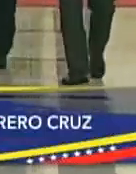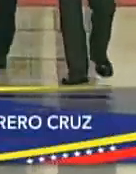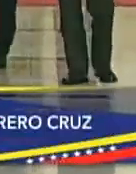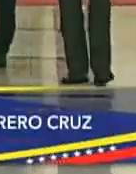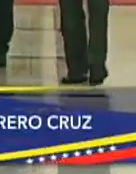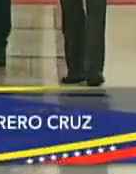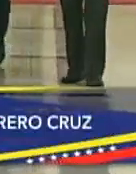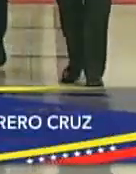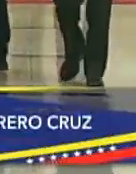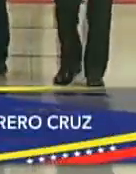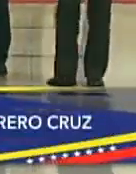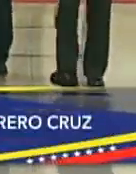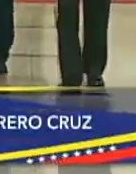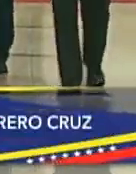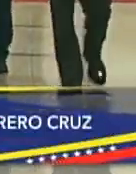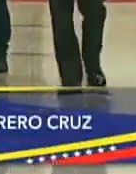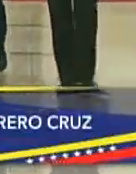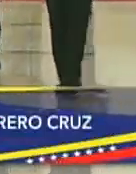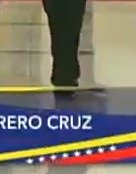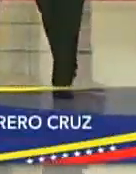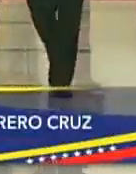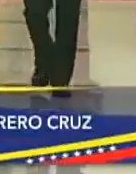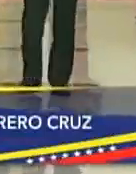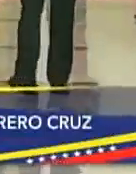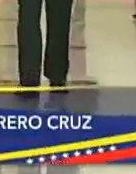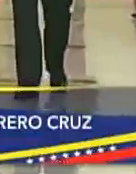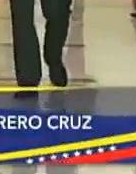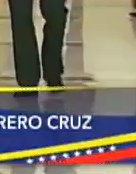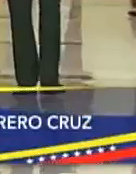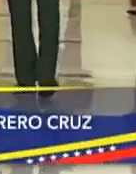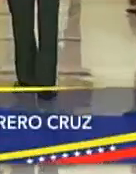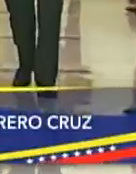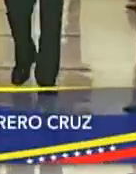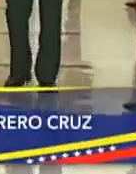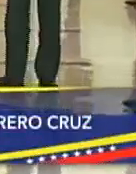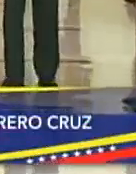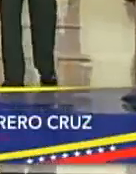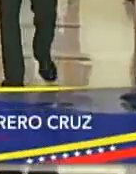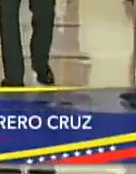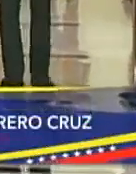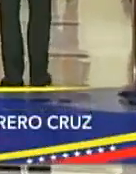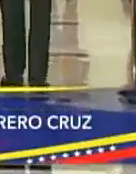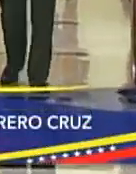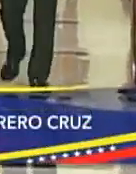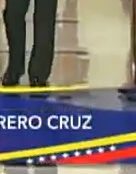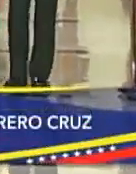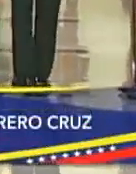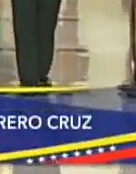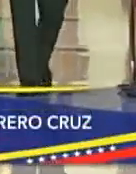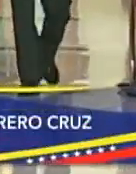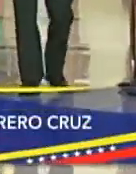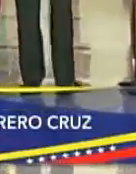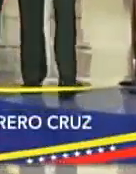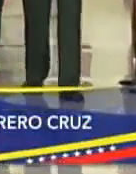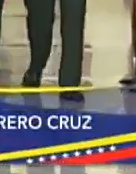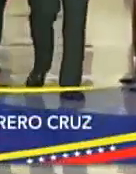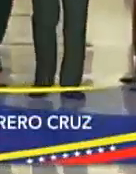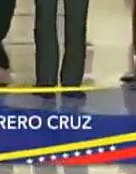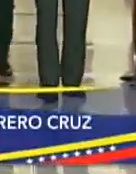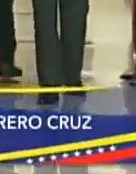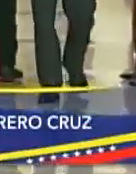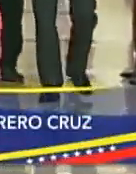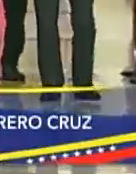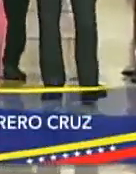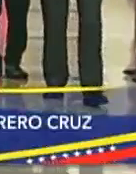Han repasado este importante mapa de cooperación. El gobierno bolivariano al frente, el presidente Nicolás Maduro, ha extendido además